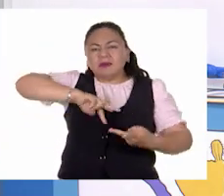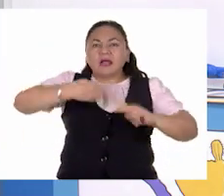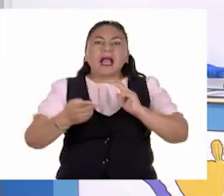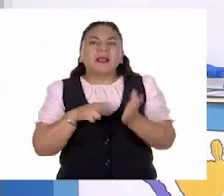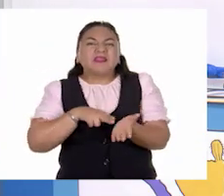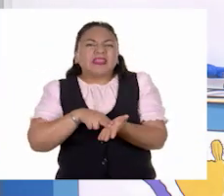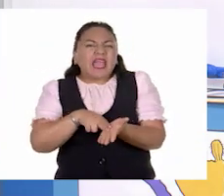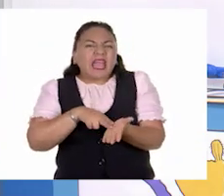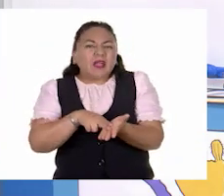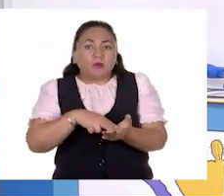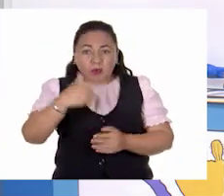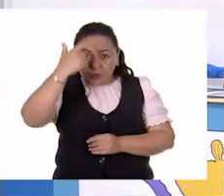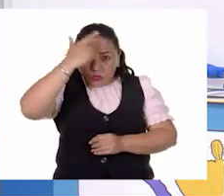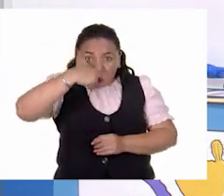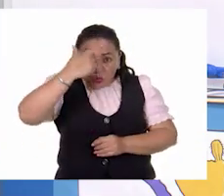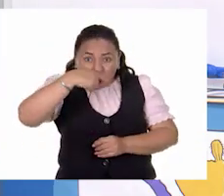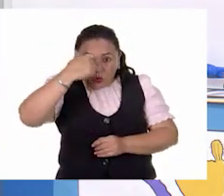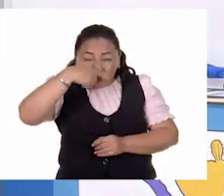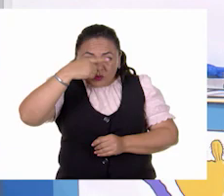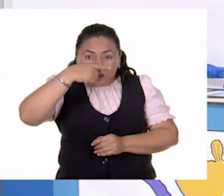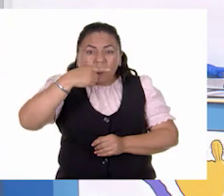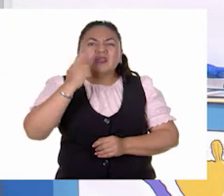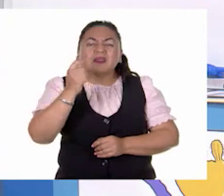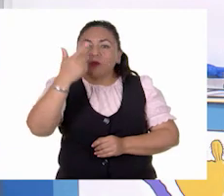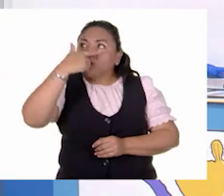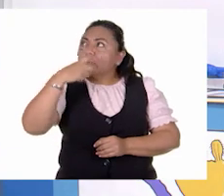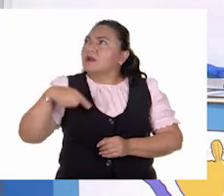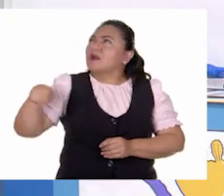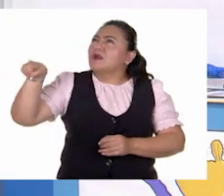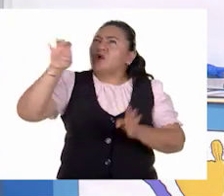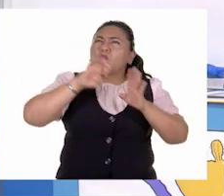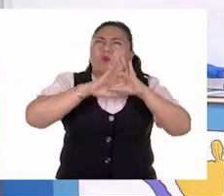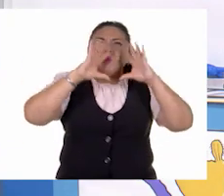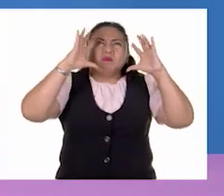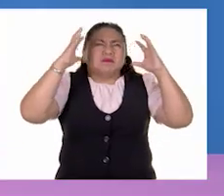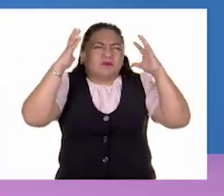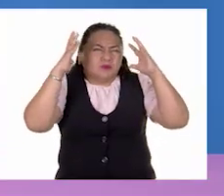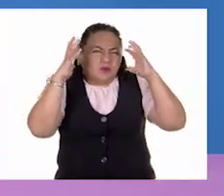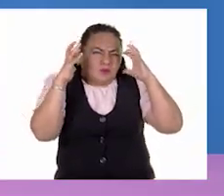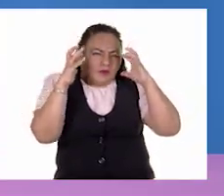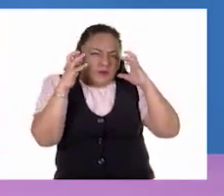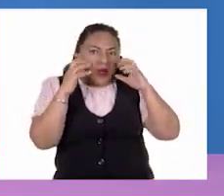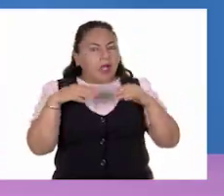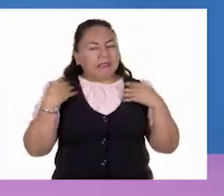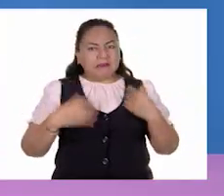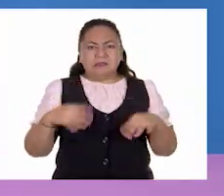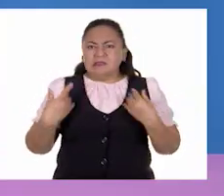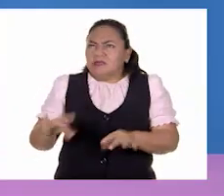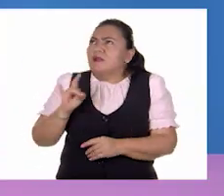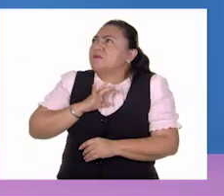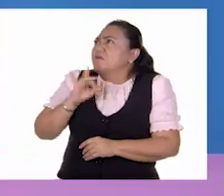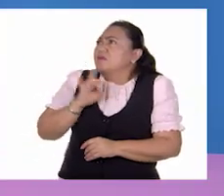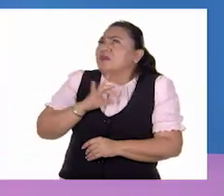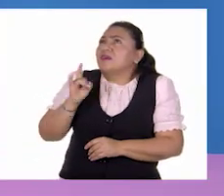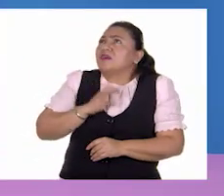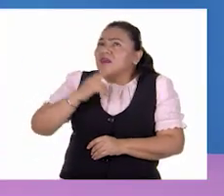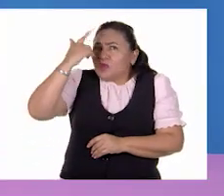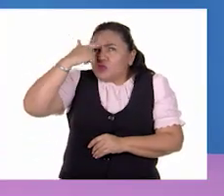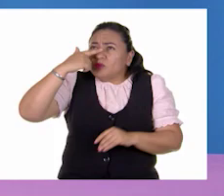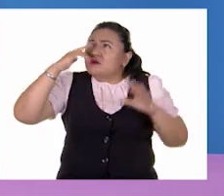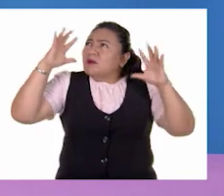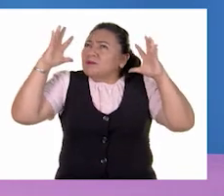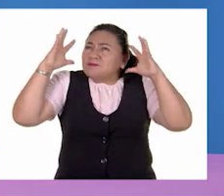negro y que la noche está hecha de ella precisamente. ¡Ay, qué miedo! ¿Una noche hecha